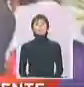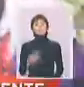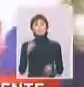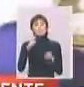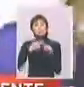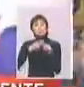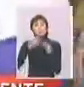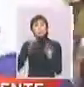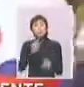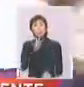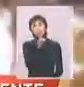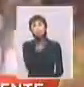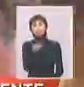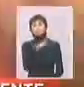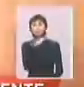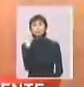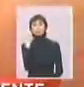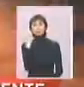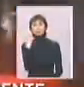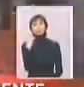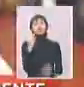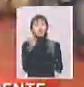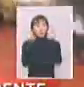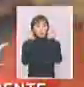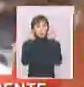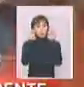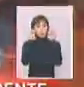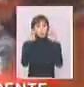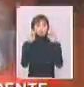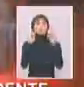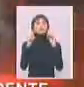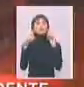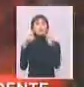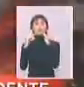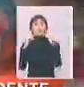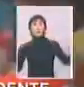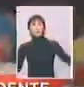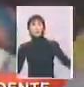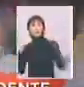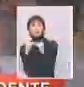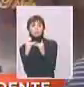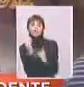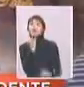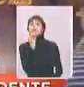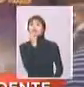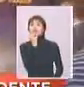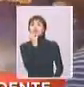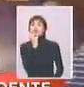Fueron identificadas las cuatro víctimas fatales del choque de una micro contra una casa en Antofagasta.